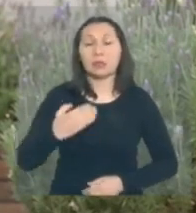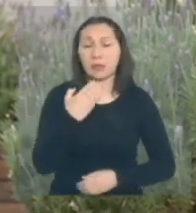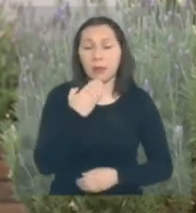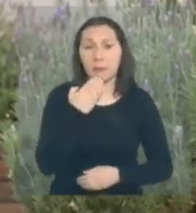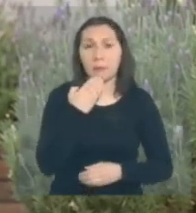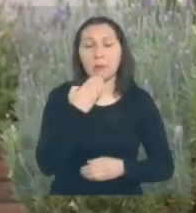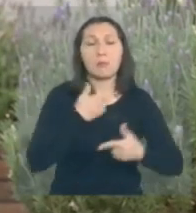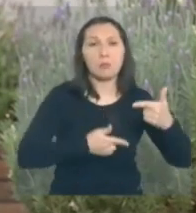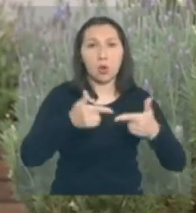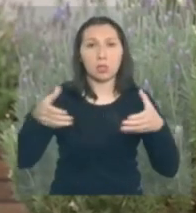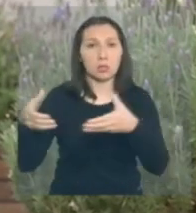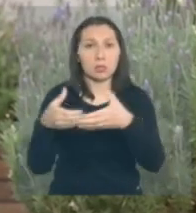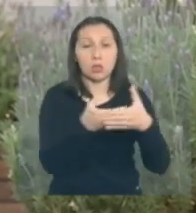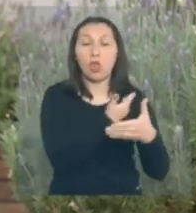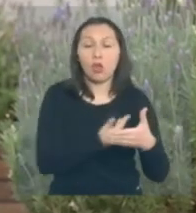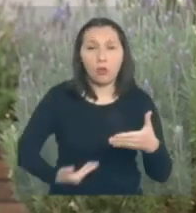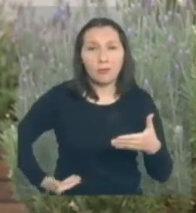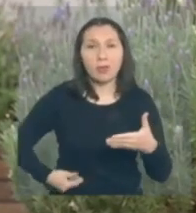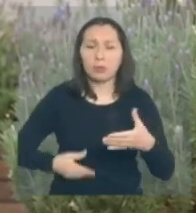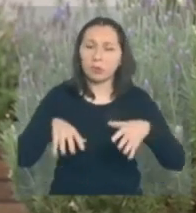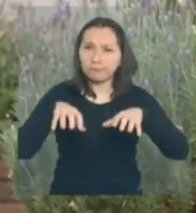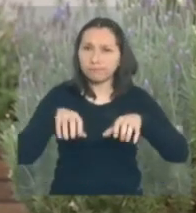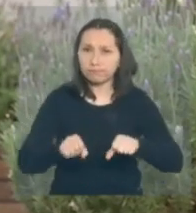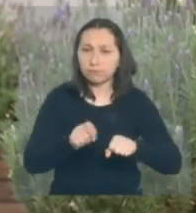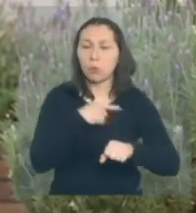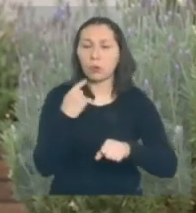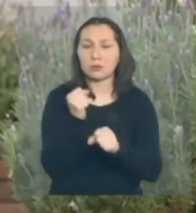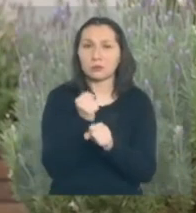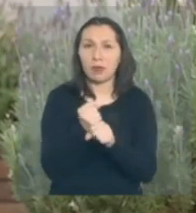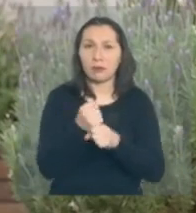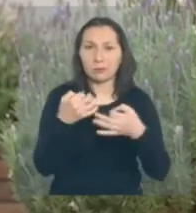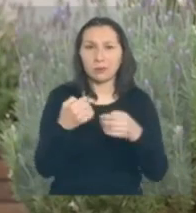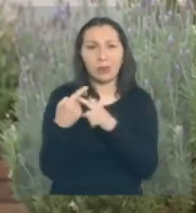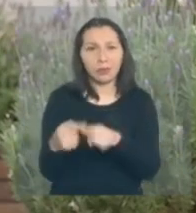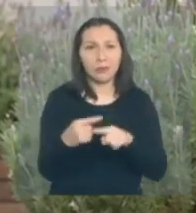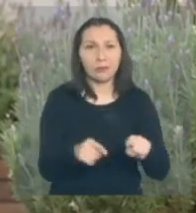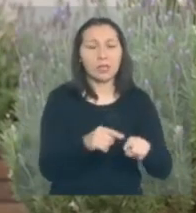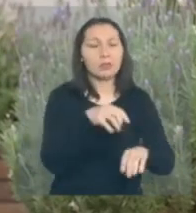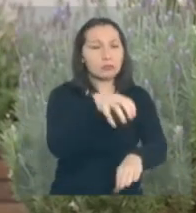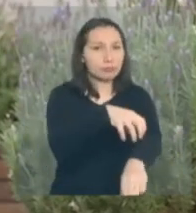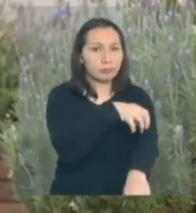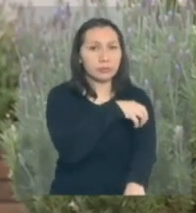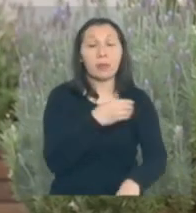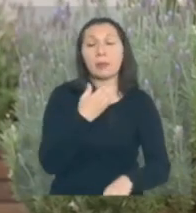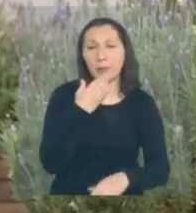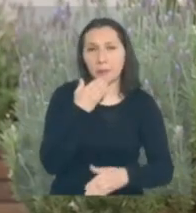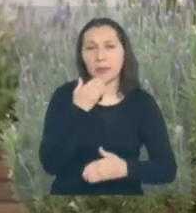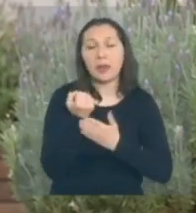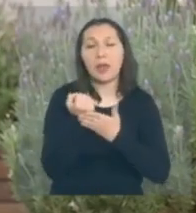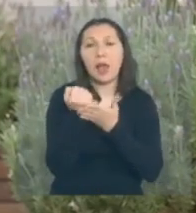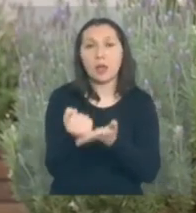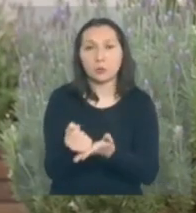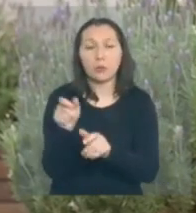también con los partidos políticos de gobierno para seguir consolidando nuestro trabajo en los distintos territorios, pero también en ir en